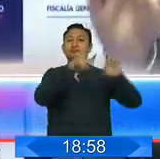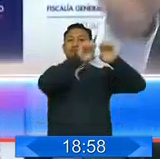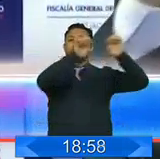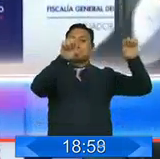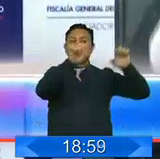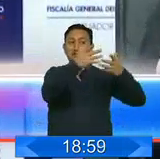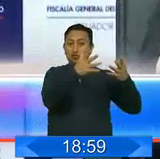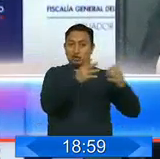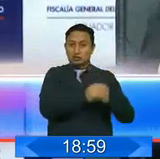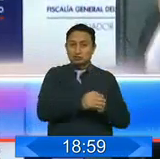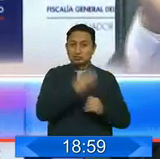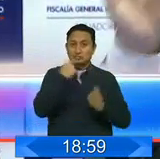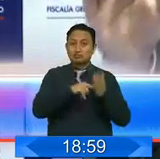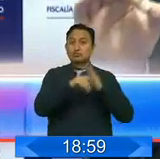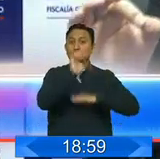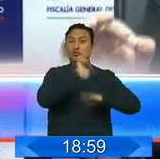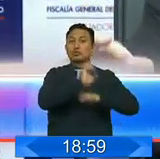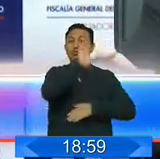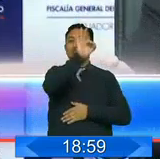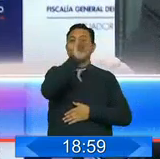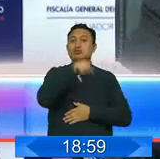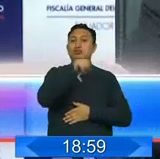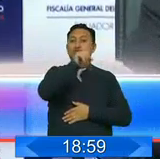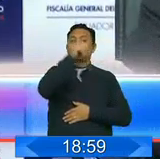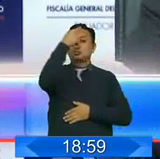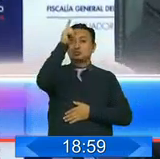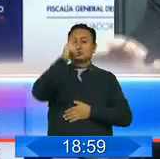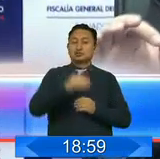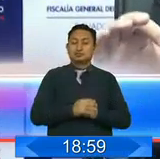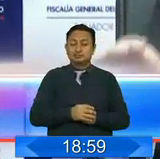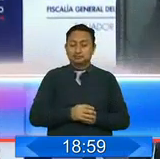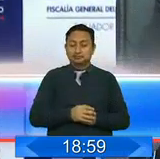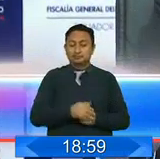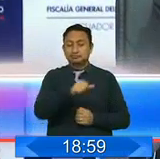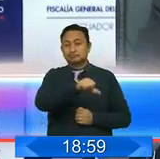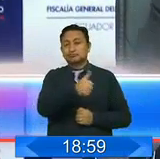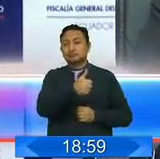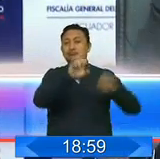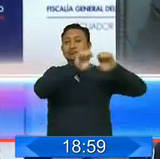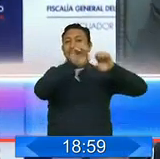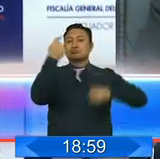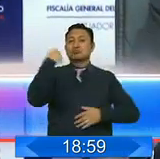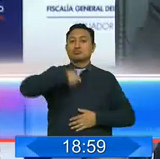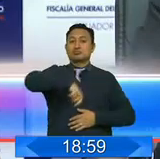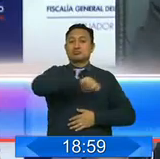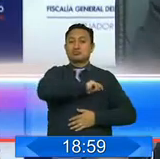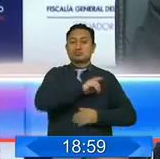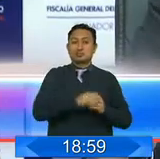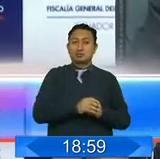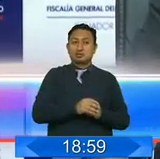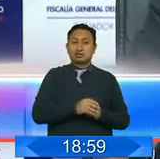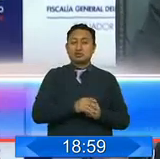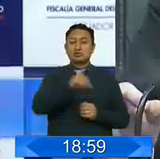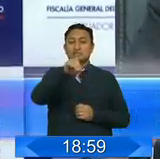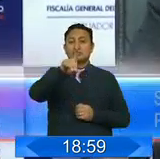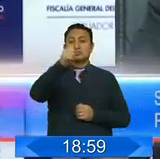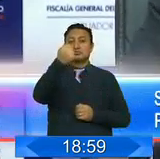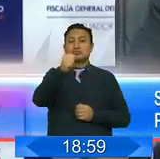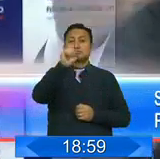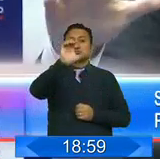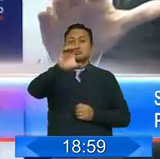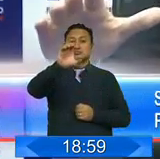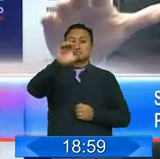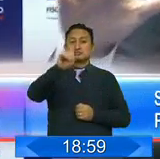ficticias, en el caso del Ecuador, 9.1 millones de dólares a una empresa española llamada DSC